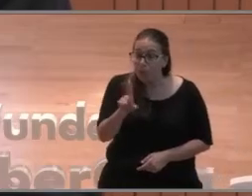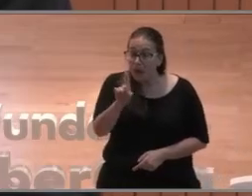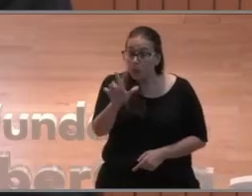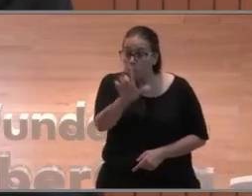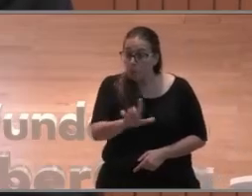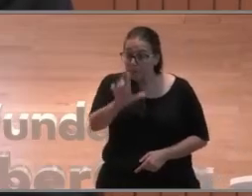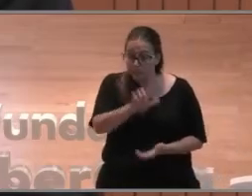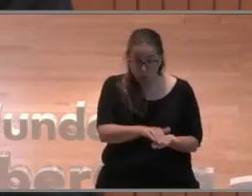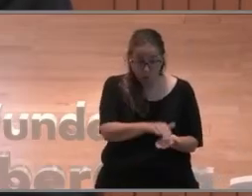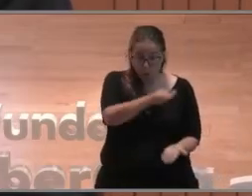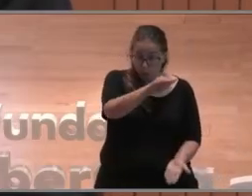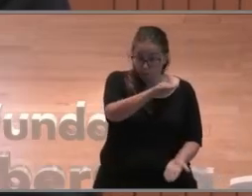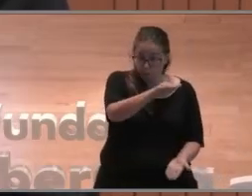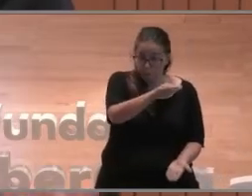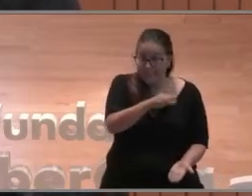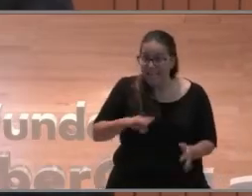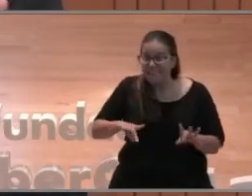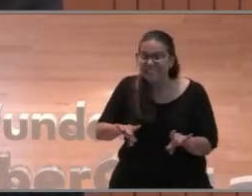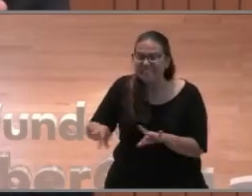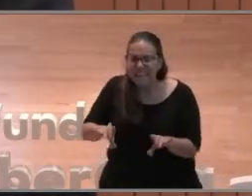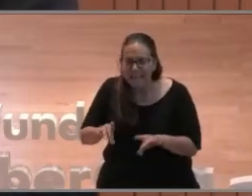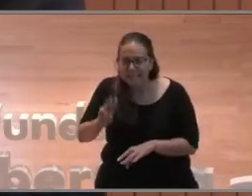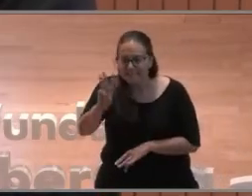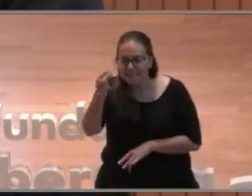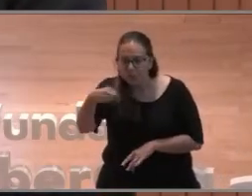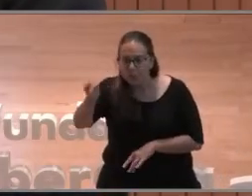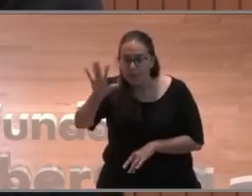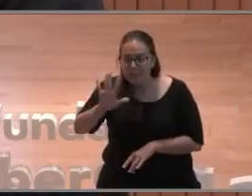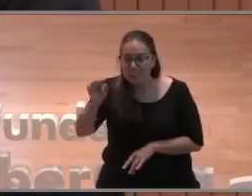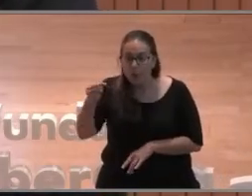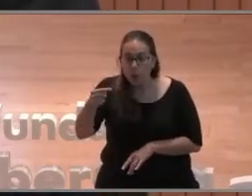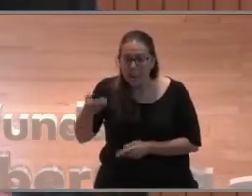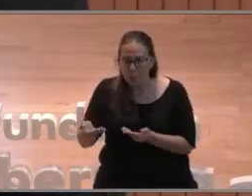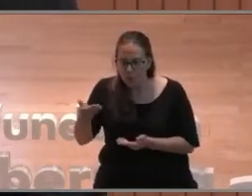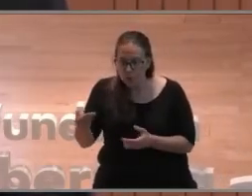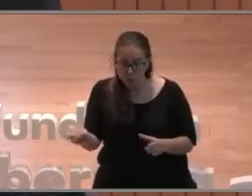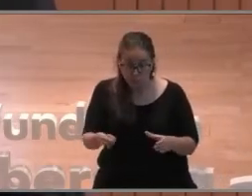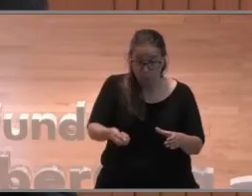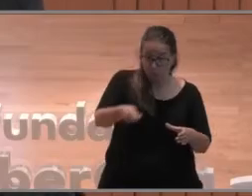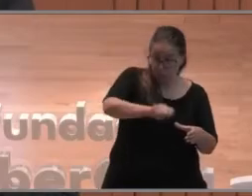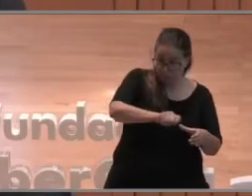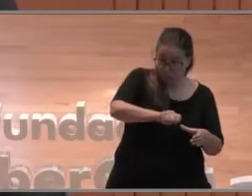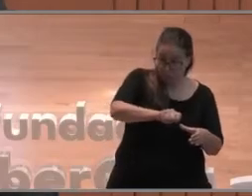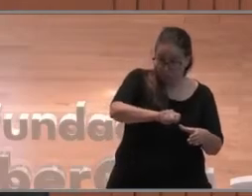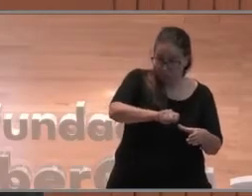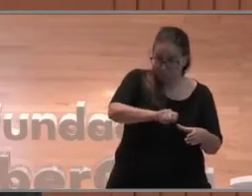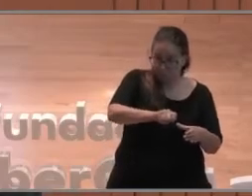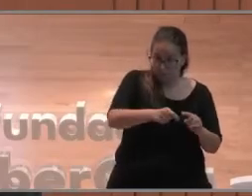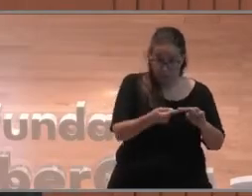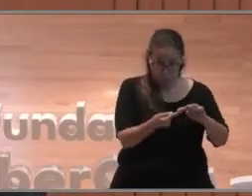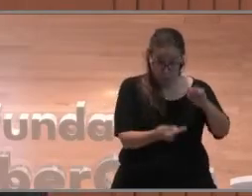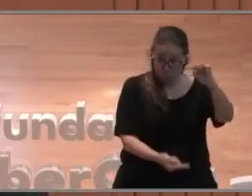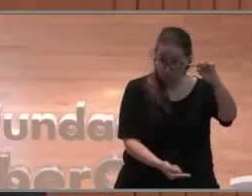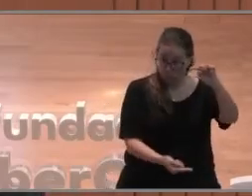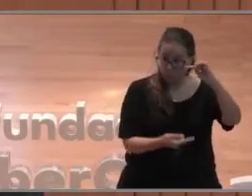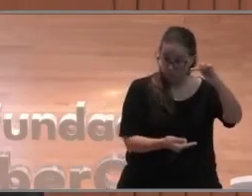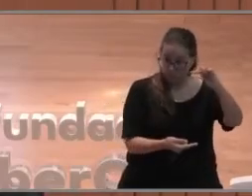ponen 3,5 gramos de sal o una cucharadita de sal enrasada, ¿no? Y le